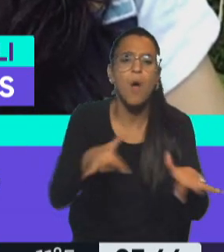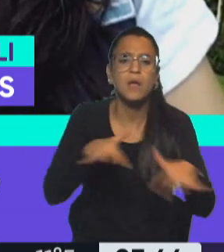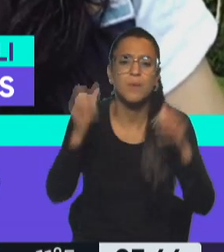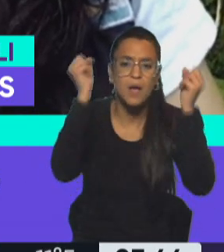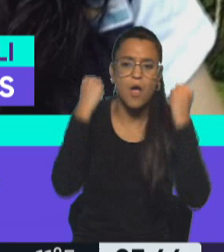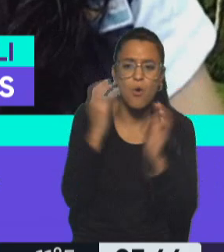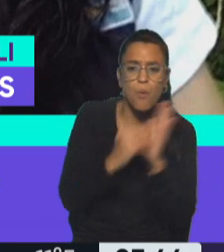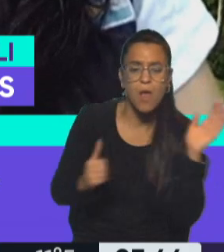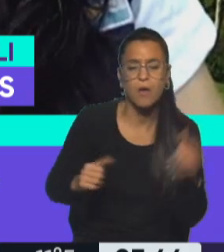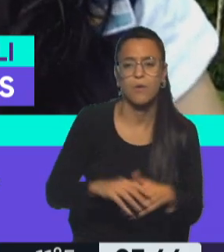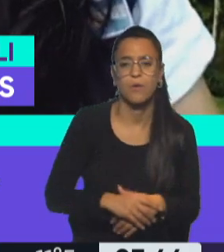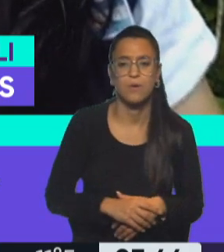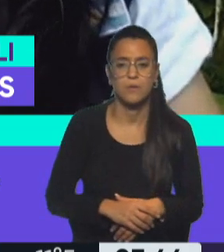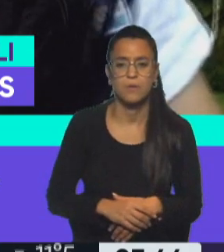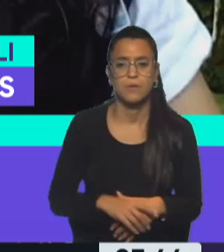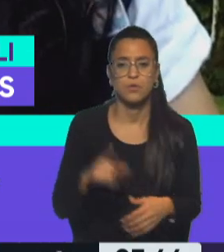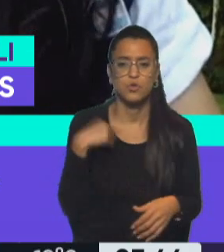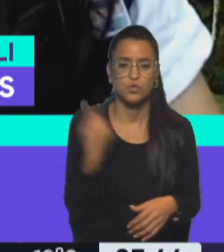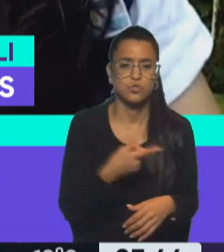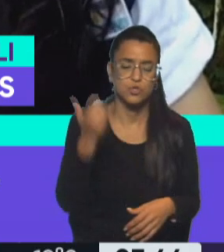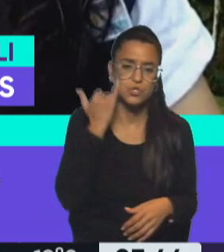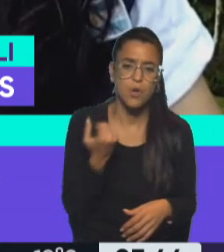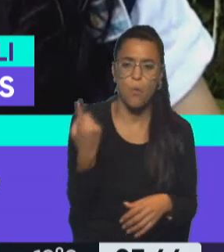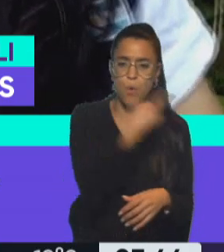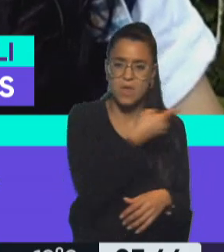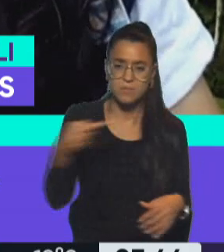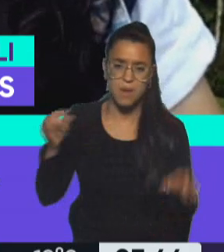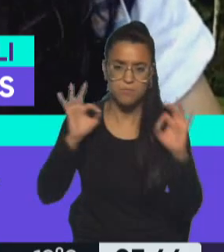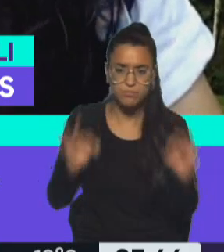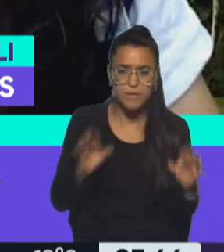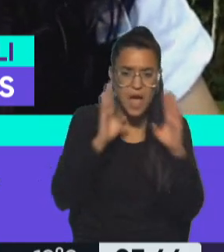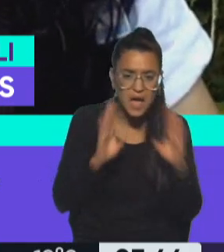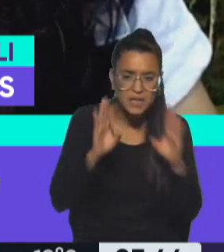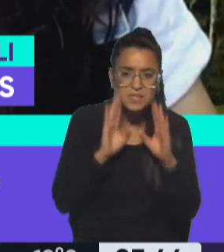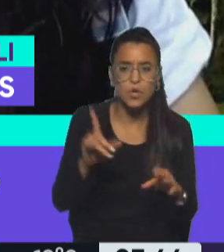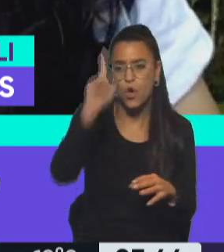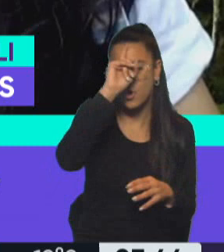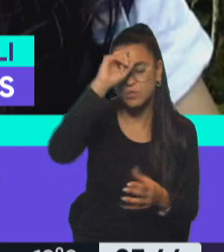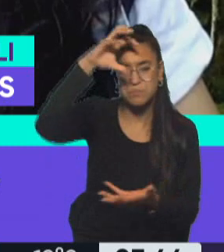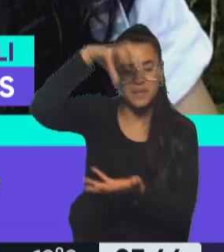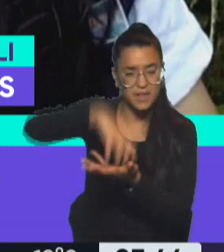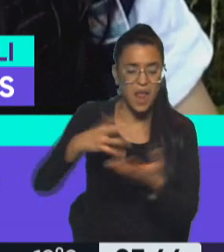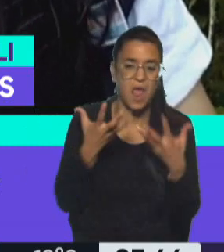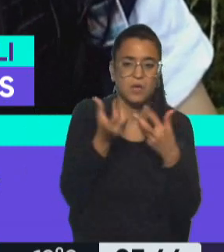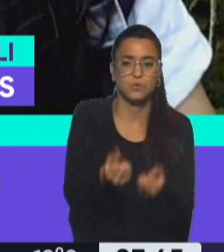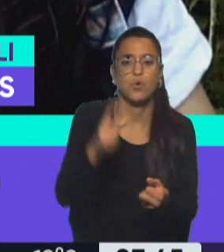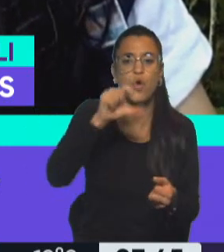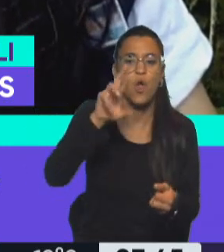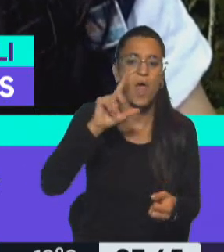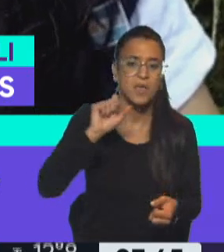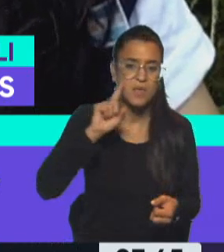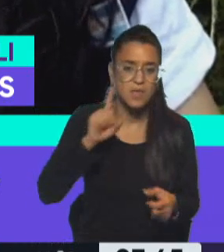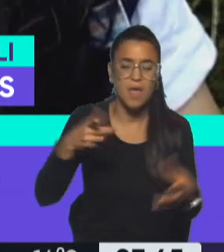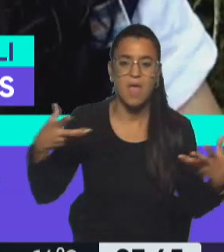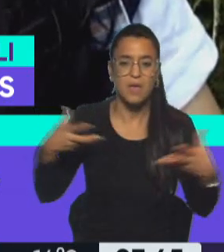blancos? Sí, nosotros ya tuvimos una semana entera de atención de nuestro hospital de primeros auxilios en Corail con